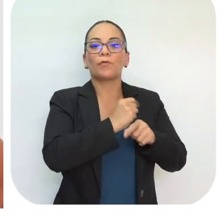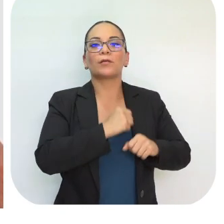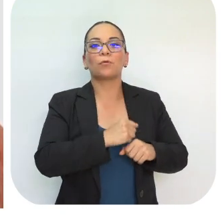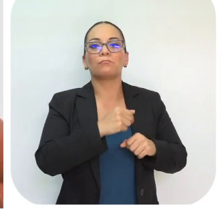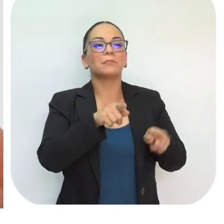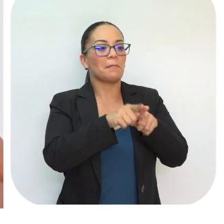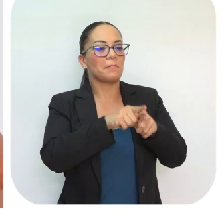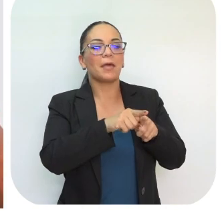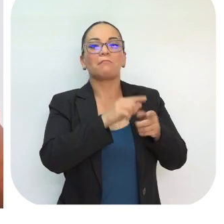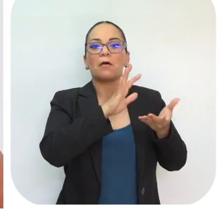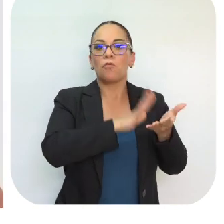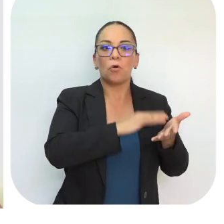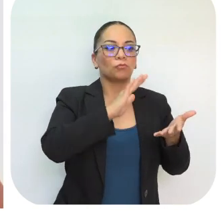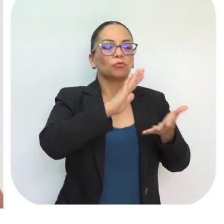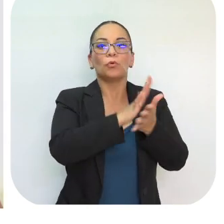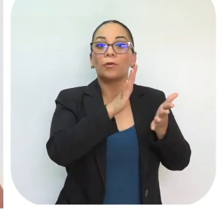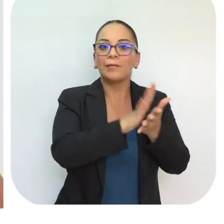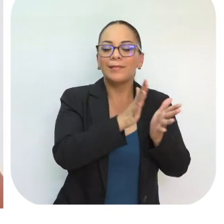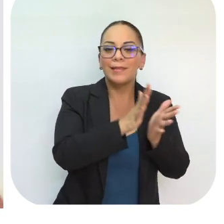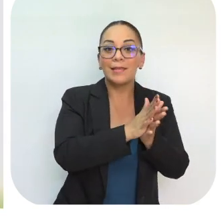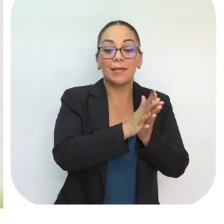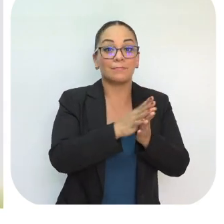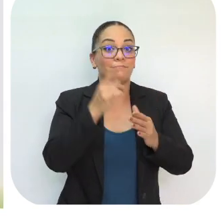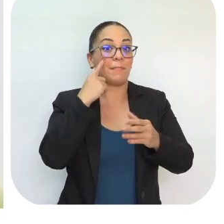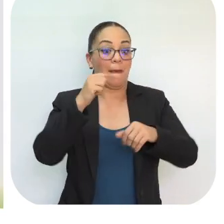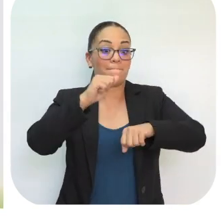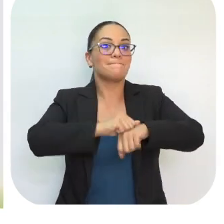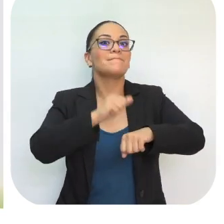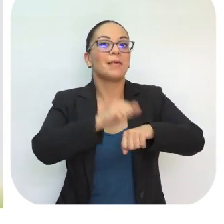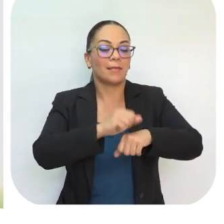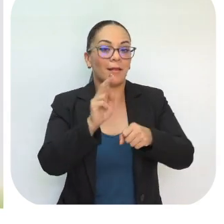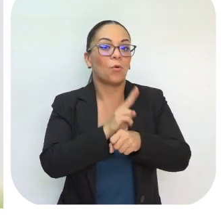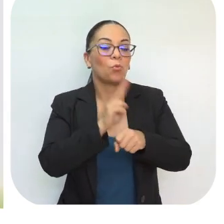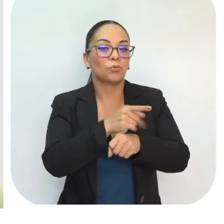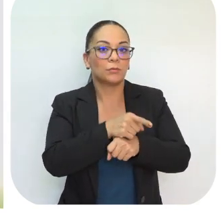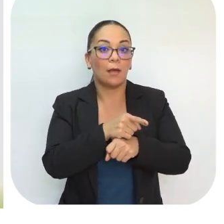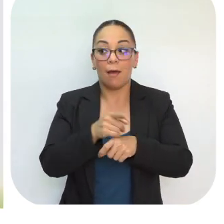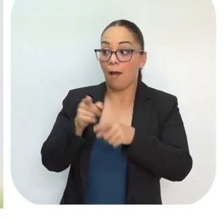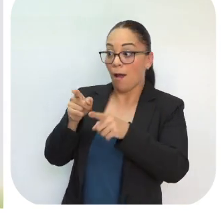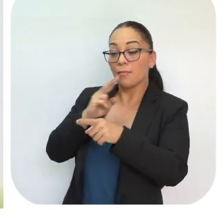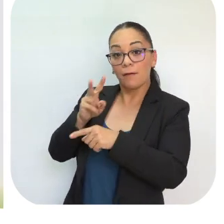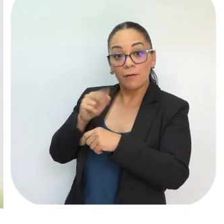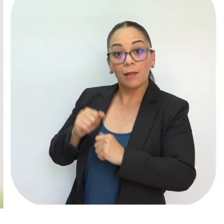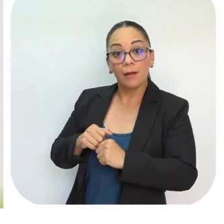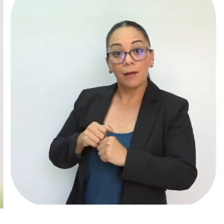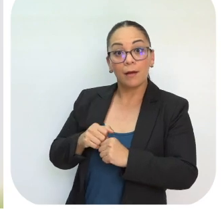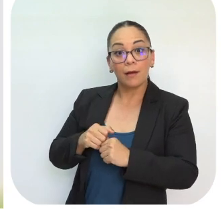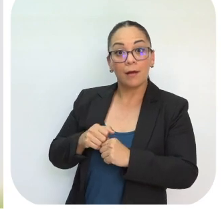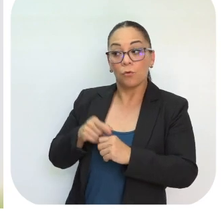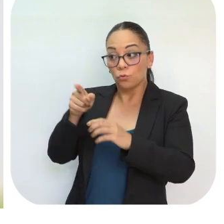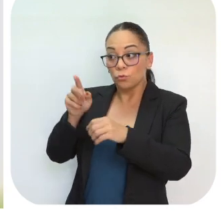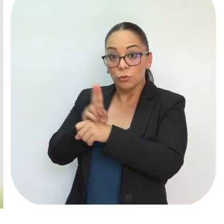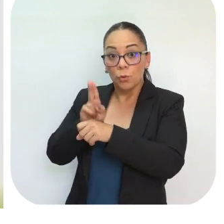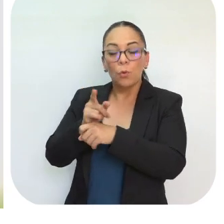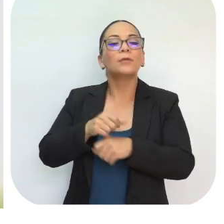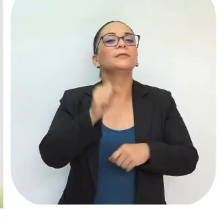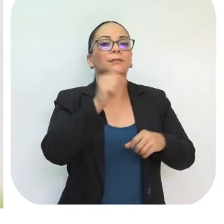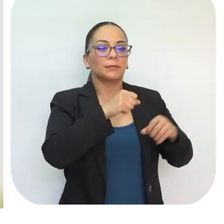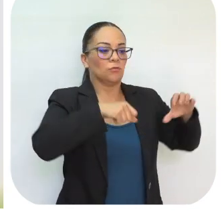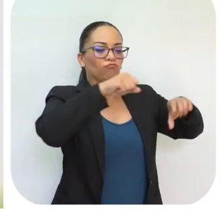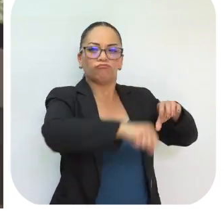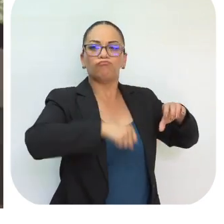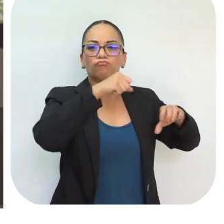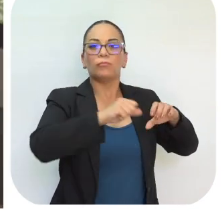tortillas. Era moler en la piedra. ¿Tenía? Sí. Un molino para moler el